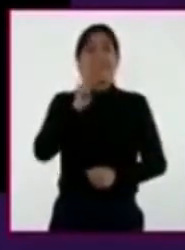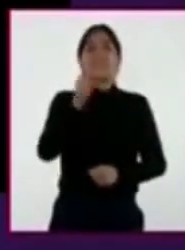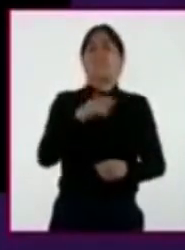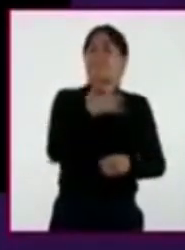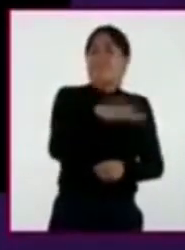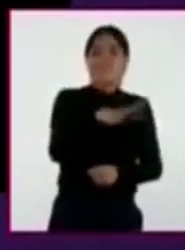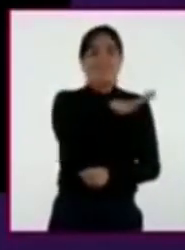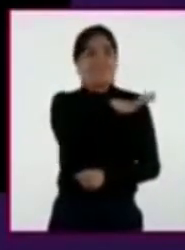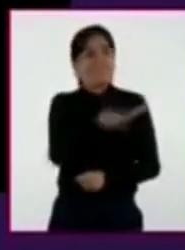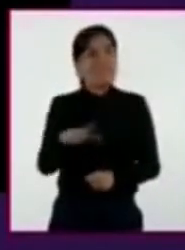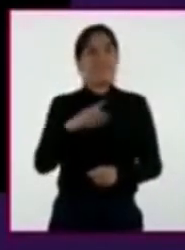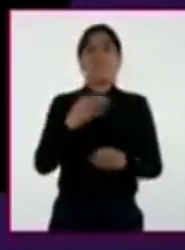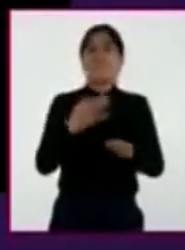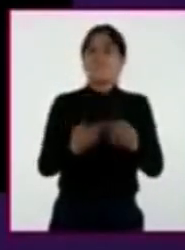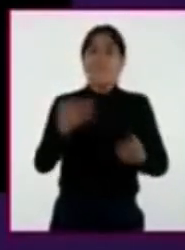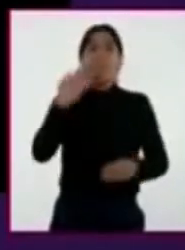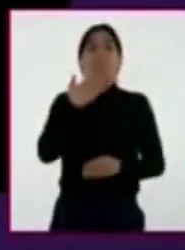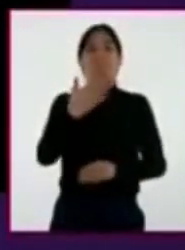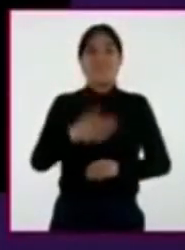fenomenal.